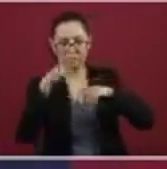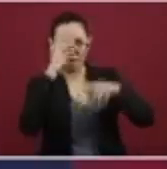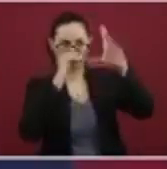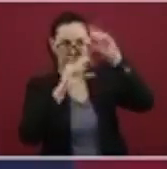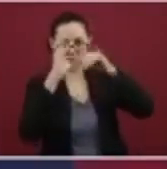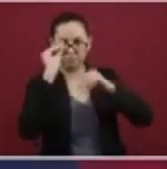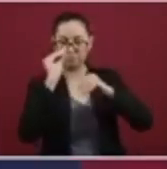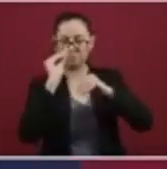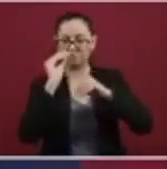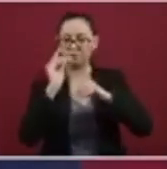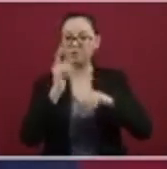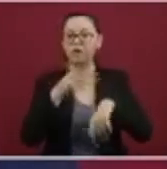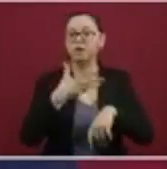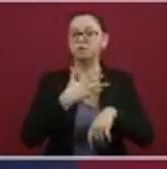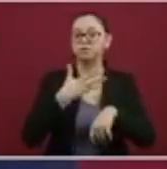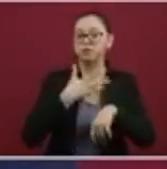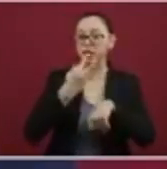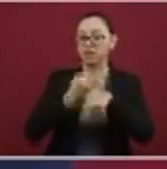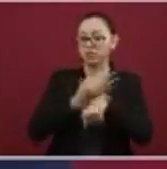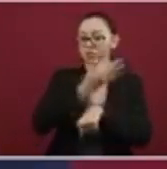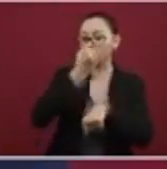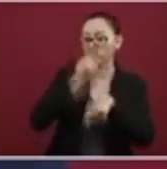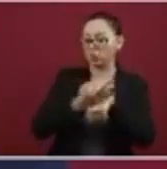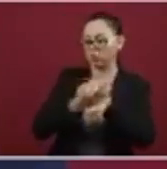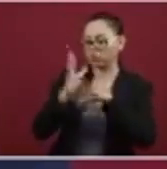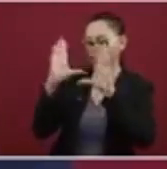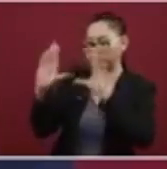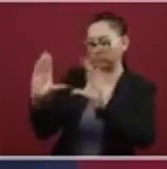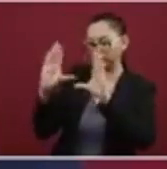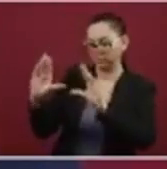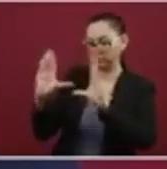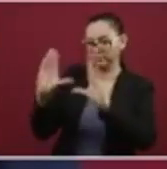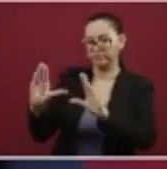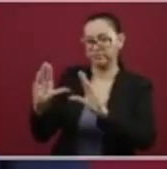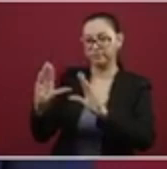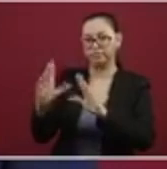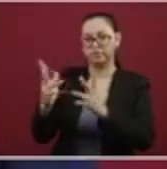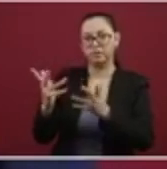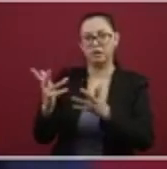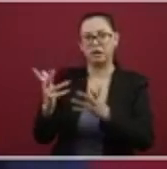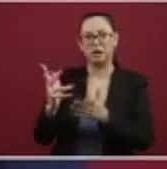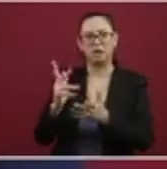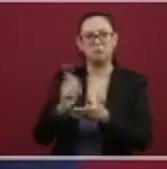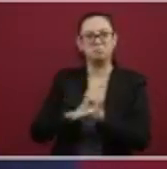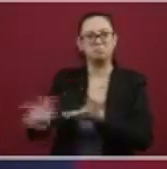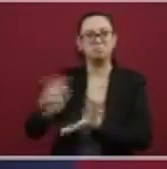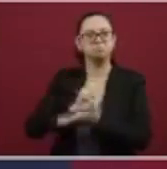no es darles el apoyo sin un tutor.